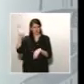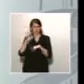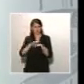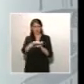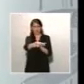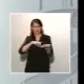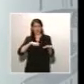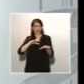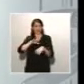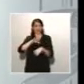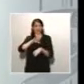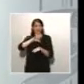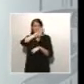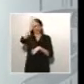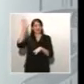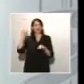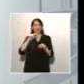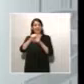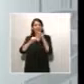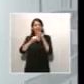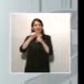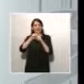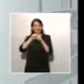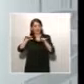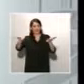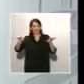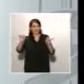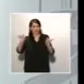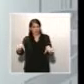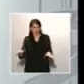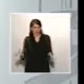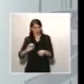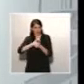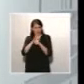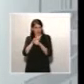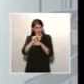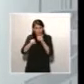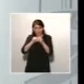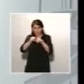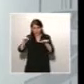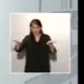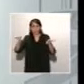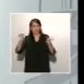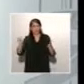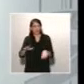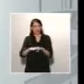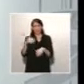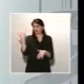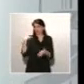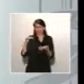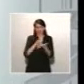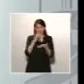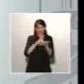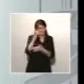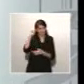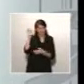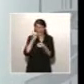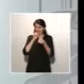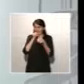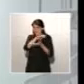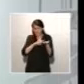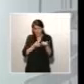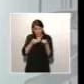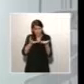similar y esto se ha publicado ya en numerosas revistas y en numerosas ocasiones, el grupo de menores de 30